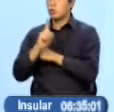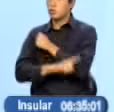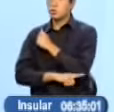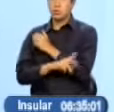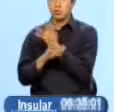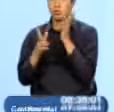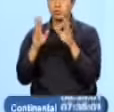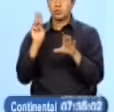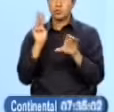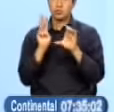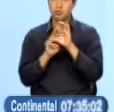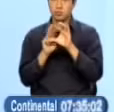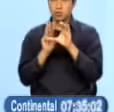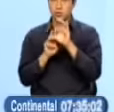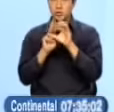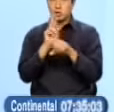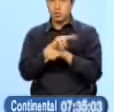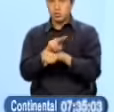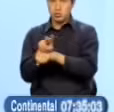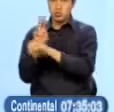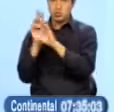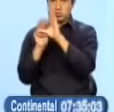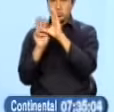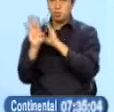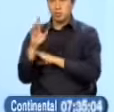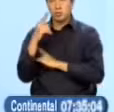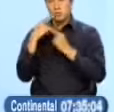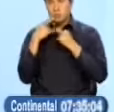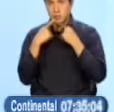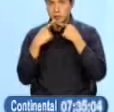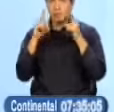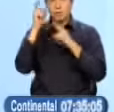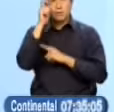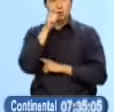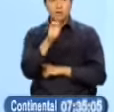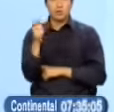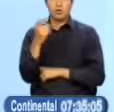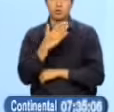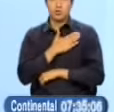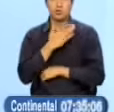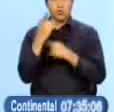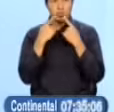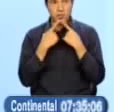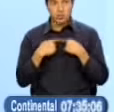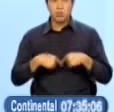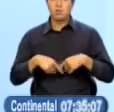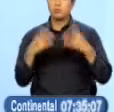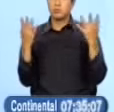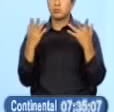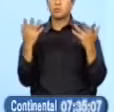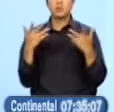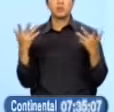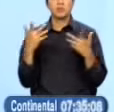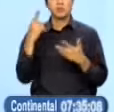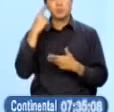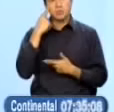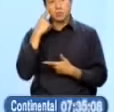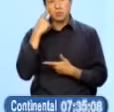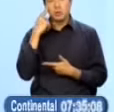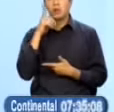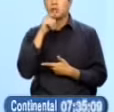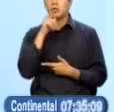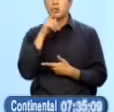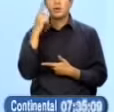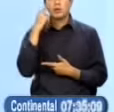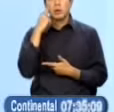claro ese es un tema que debe revelarse en la fiscalía y como yo digo insisto deben mostrarlo y demostrarlo quienes están